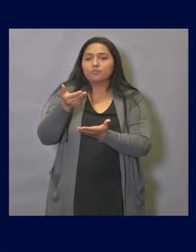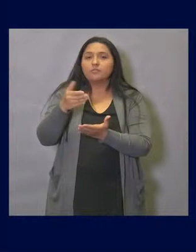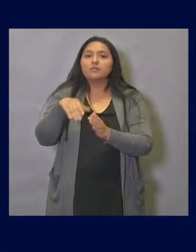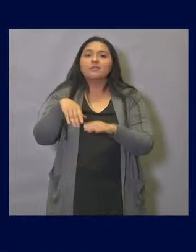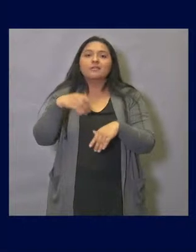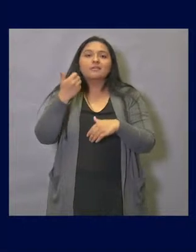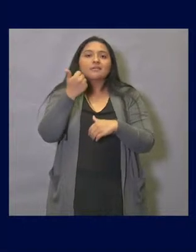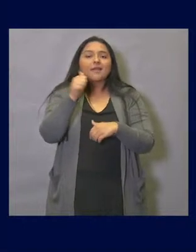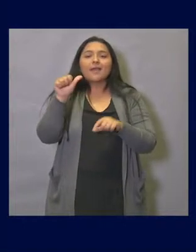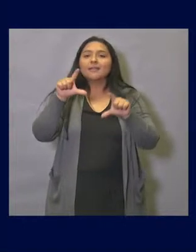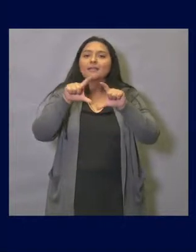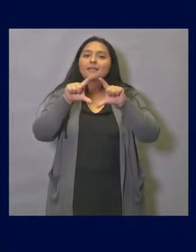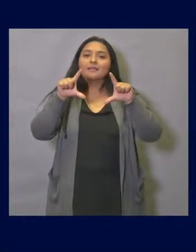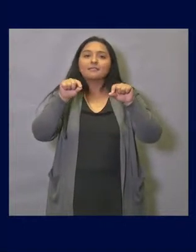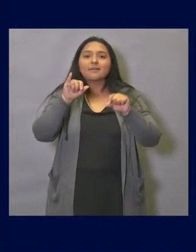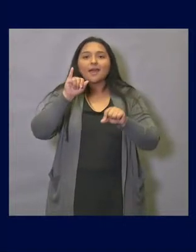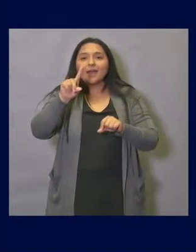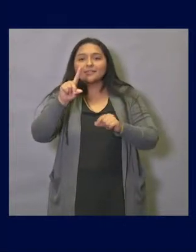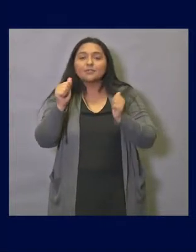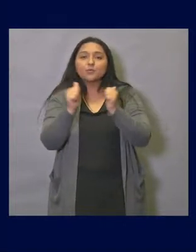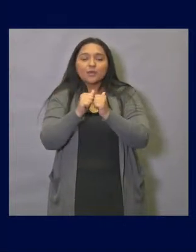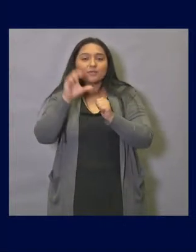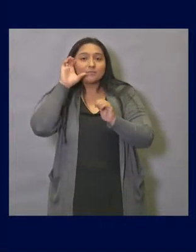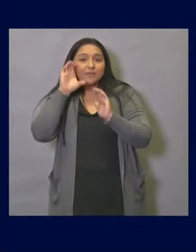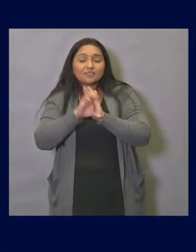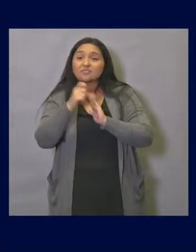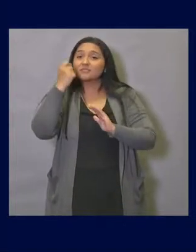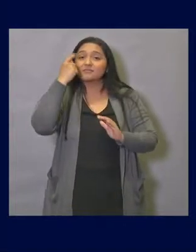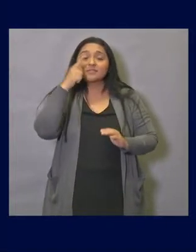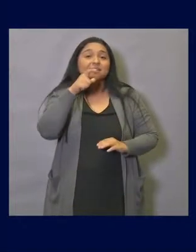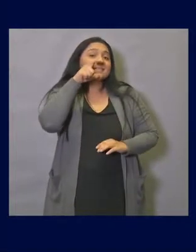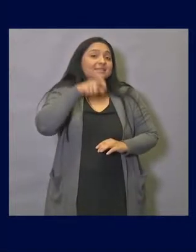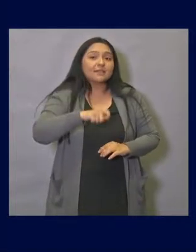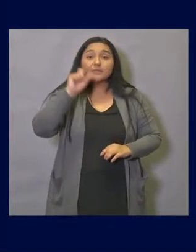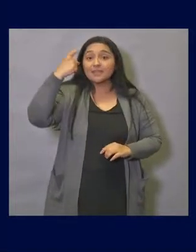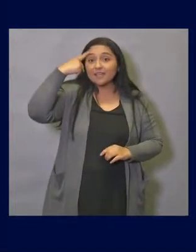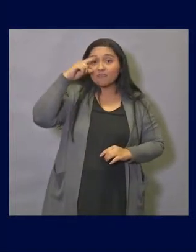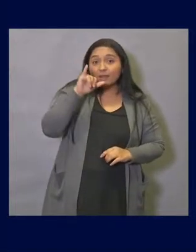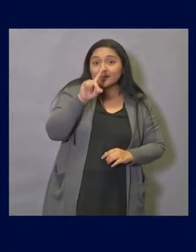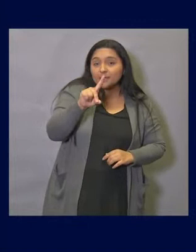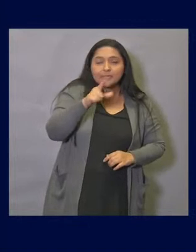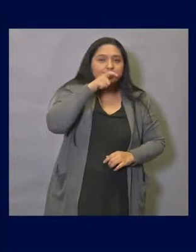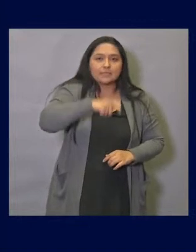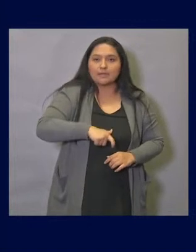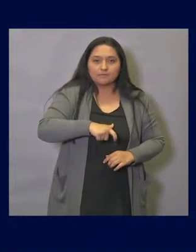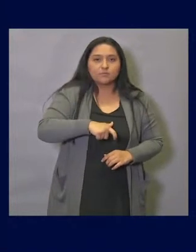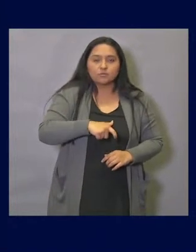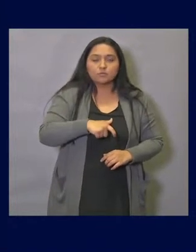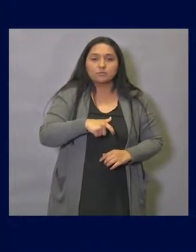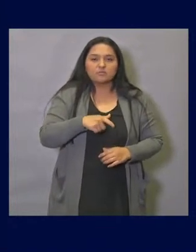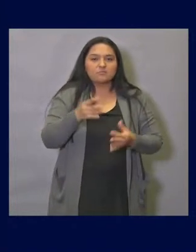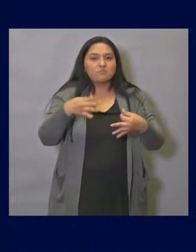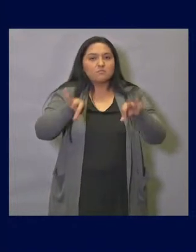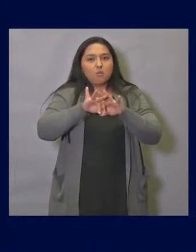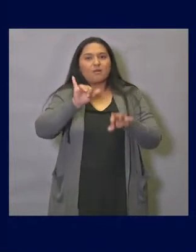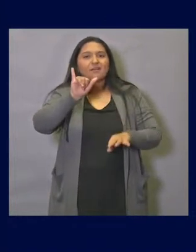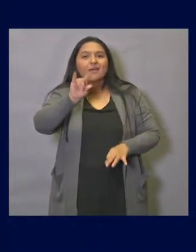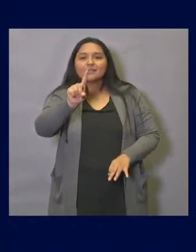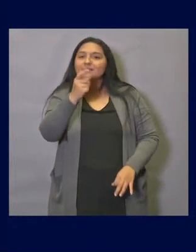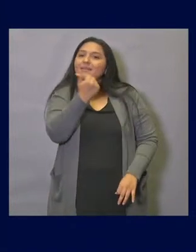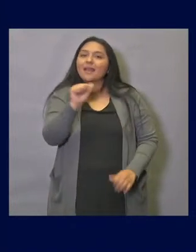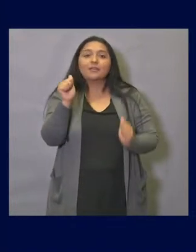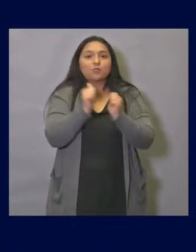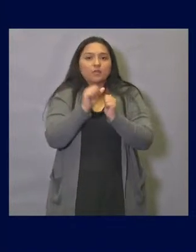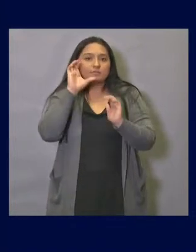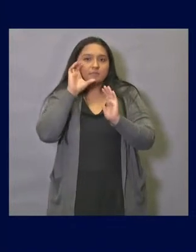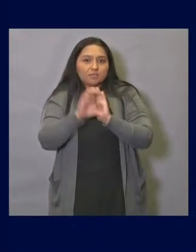emitida por el gobierno de los Estados Unidos. Prueba de que vive o trabaja en el condado de Los Ángeles